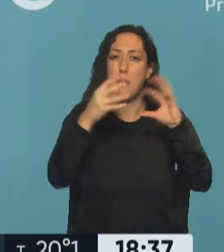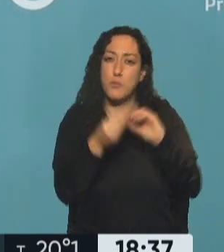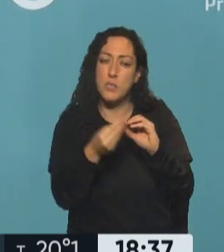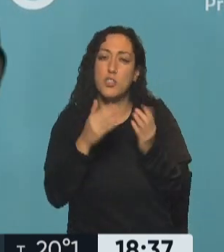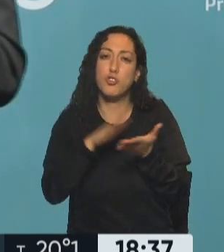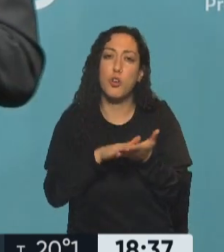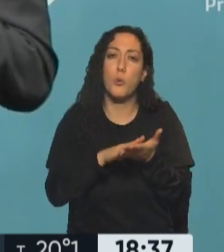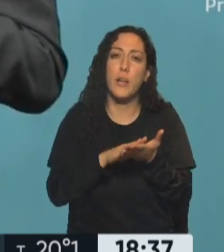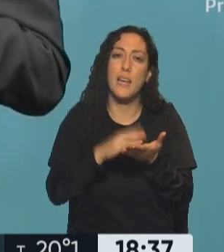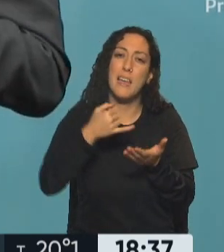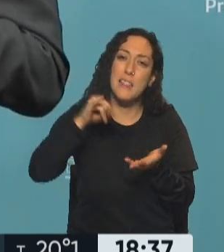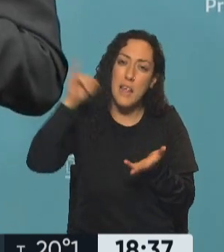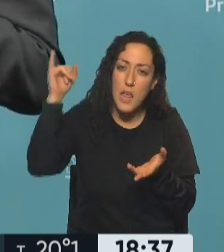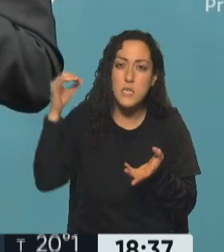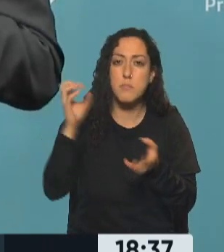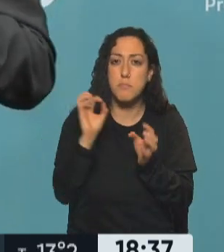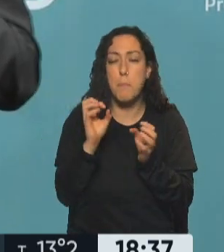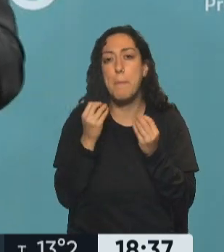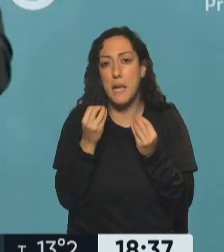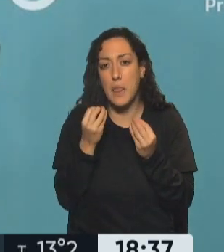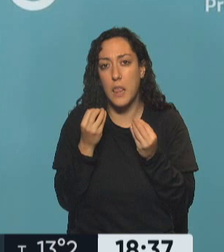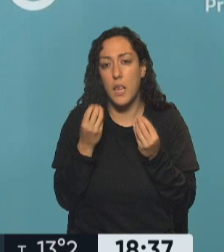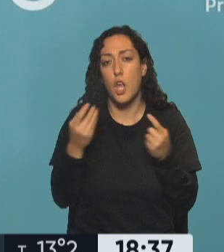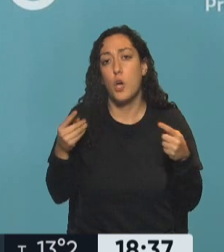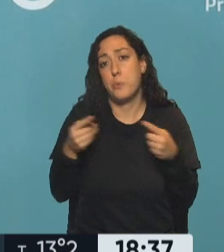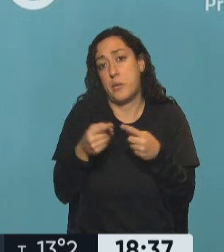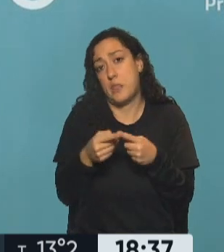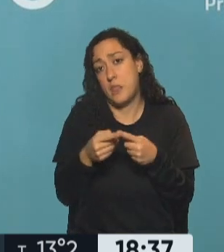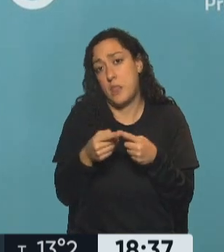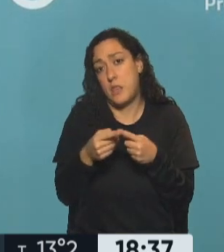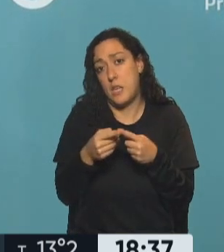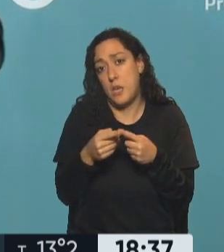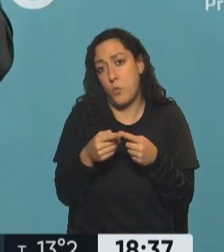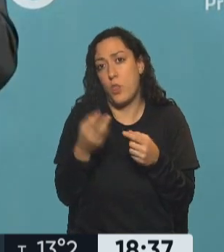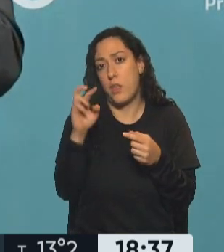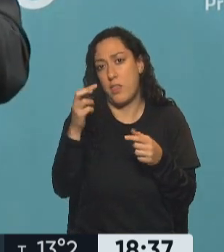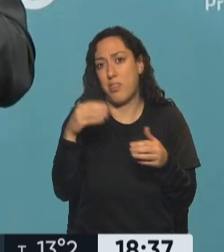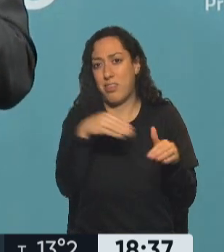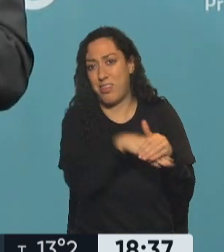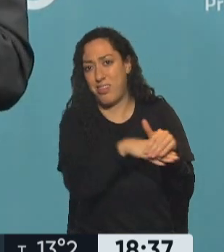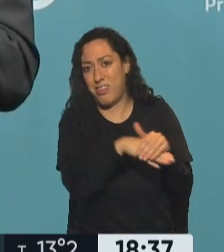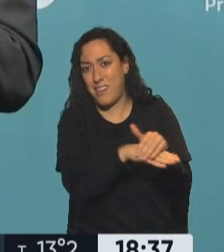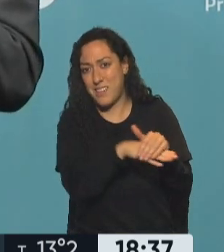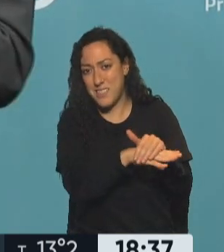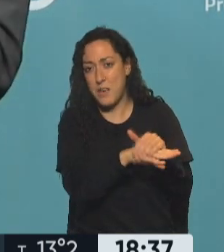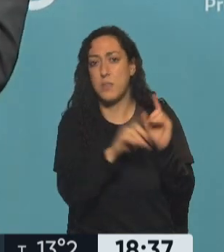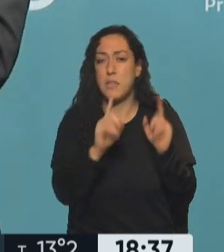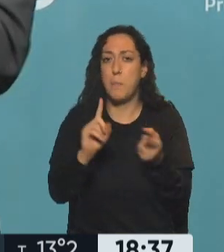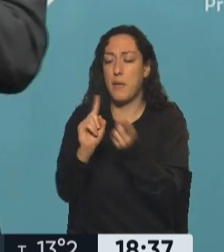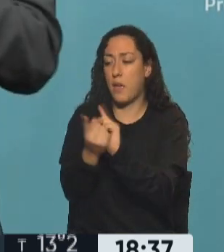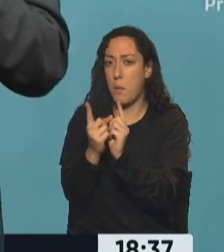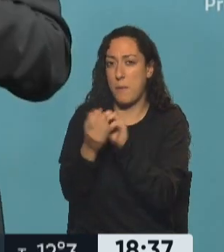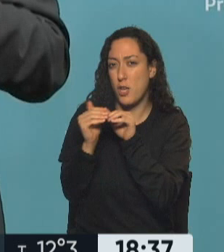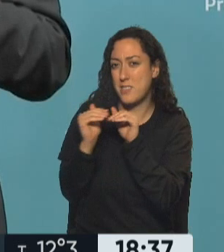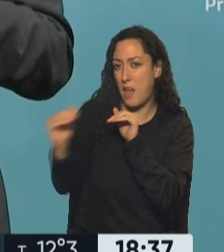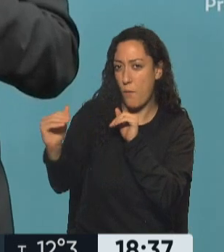interés para justamente apuntalar el objetivo de acumulación de reservas y mayor estabilidad cambiaria. Y